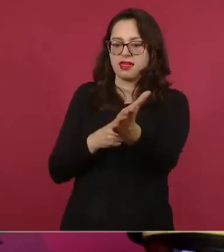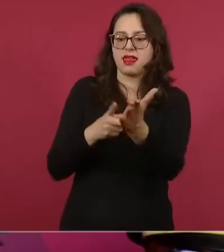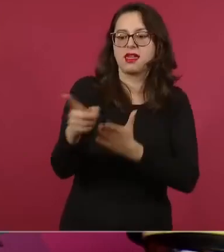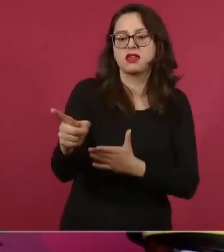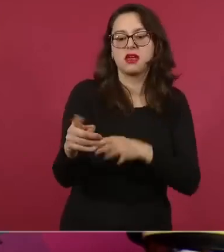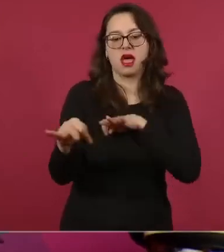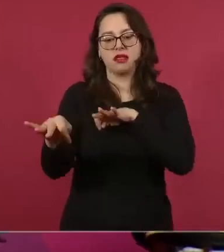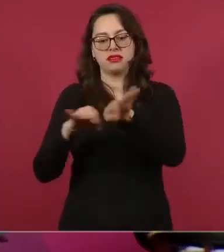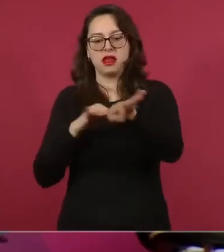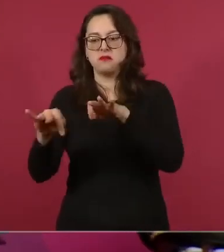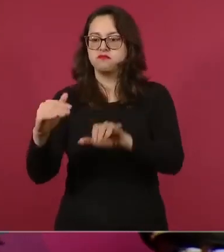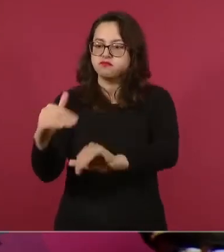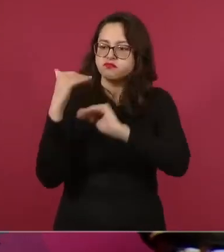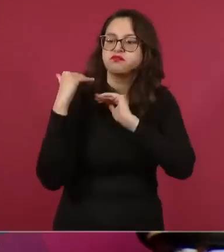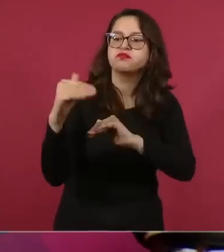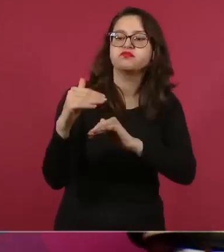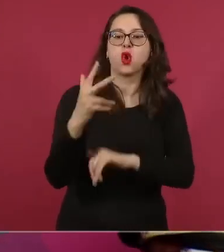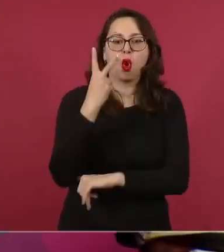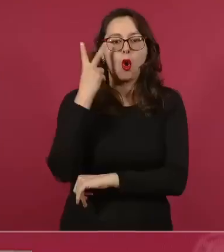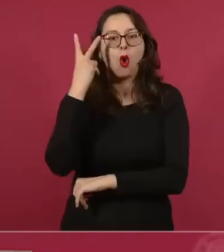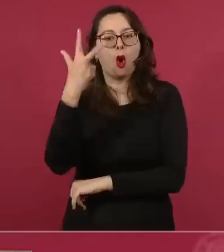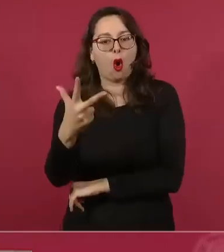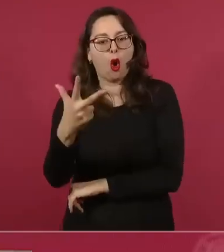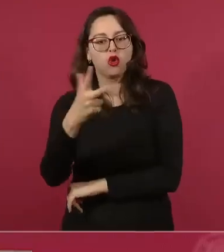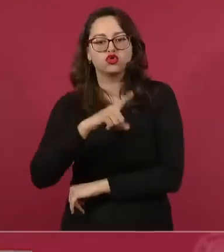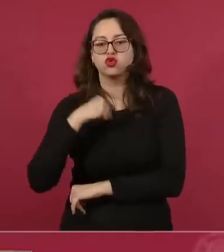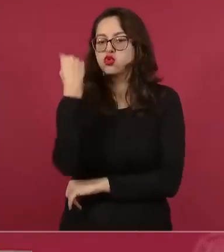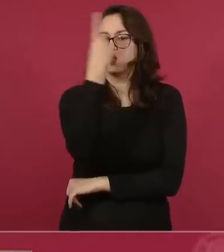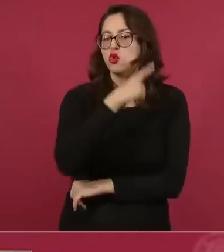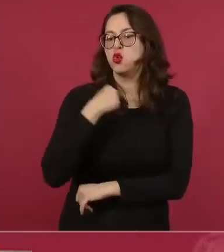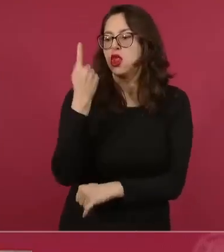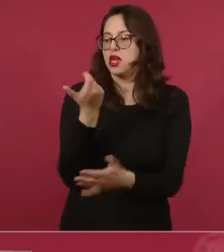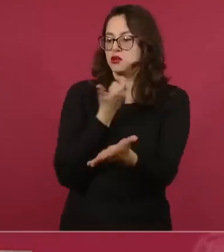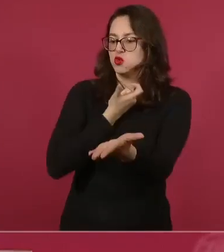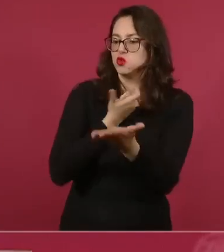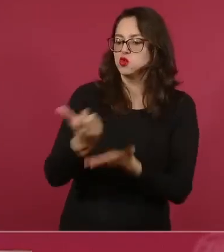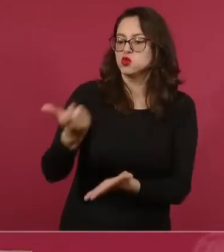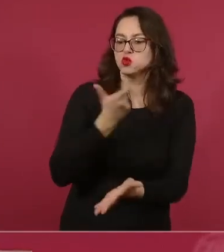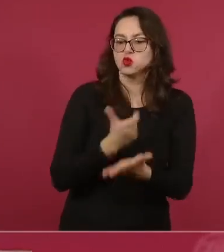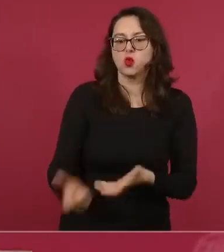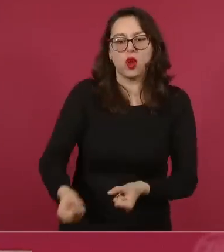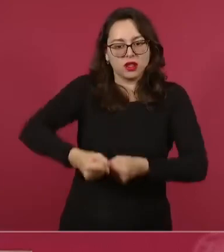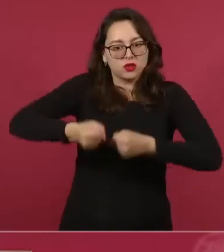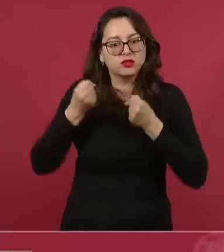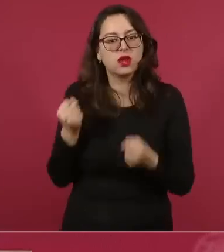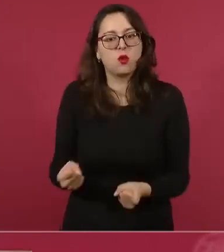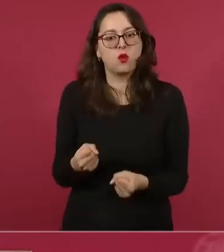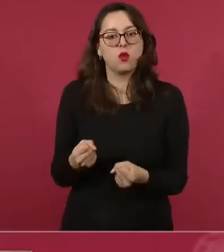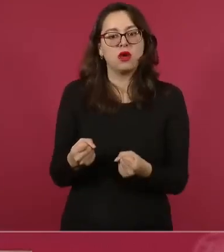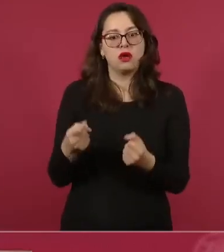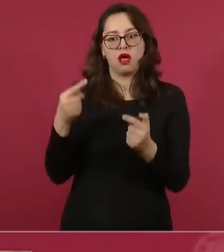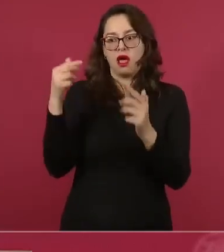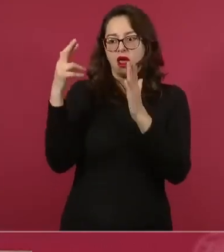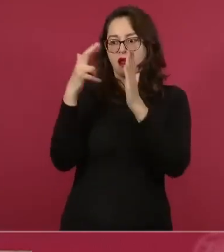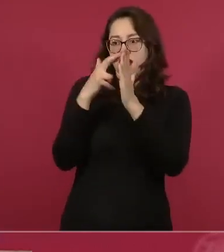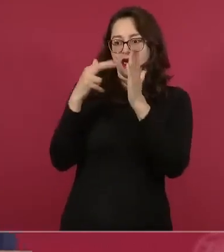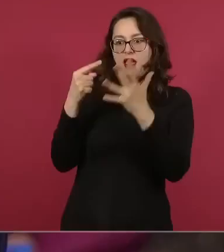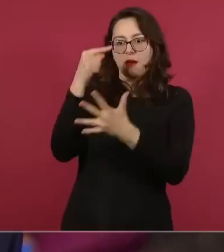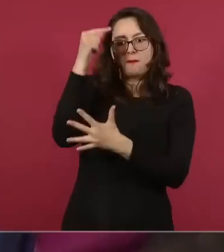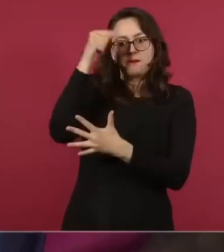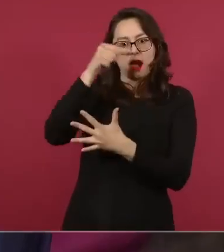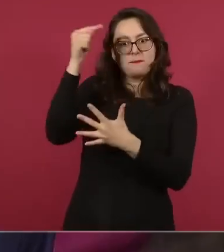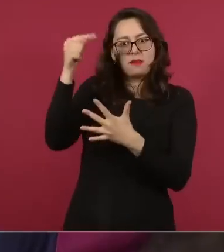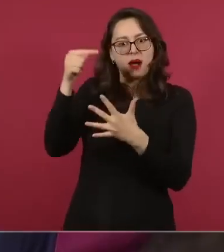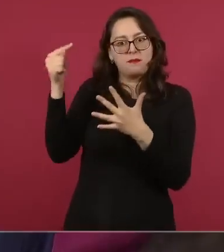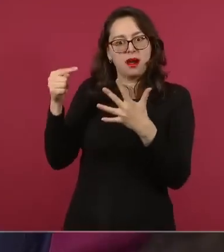jornada laboral de 8 horas, el salario mínimo, otras importantes